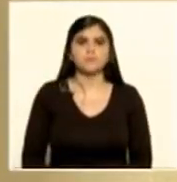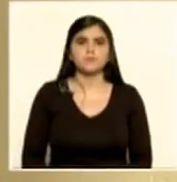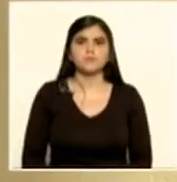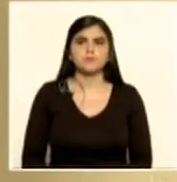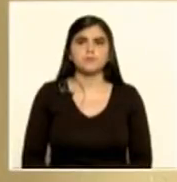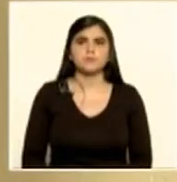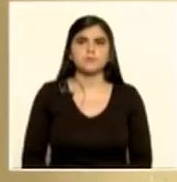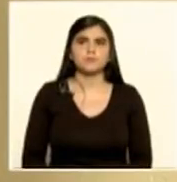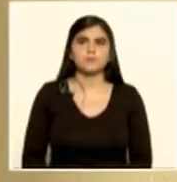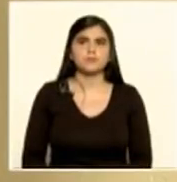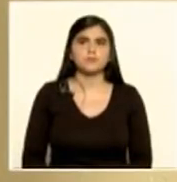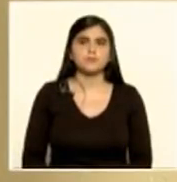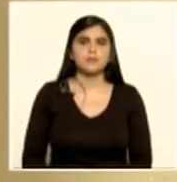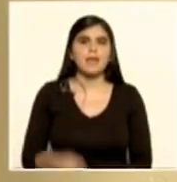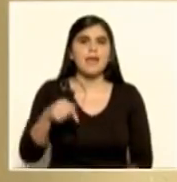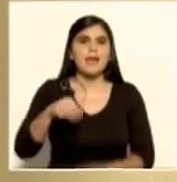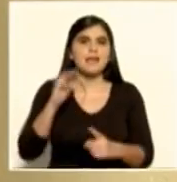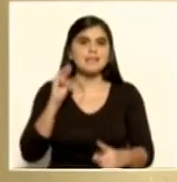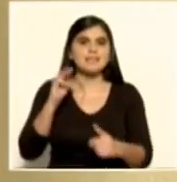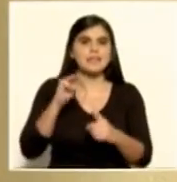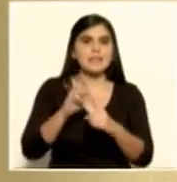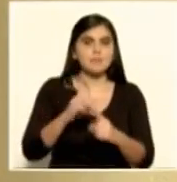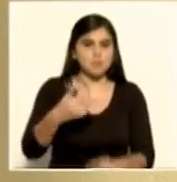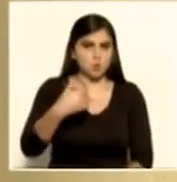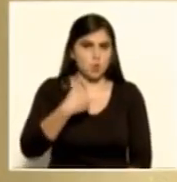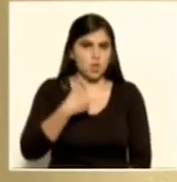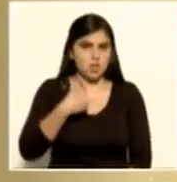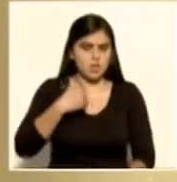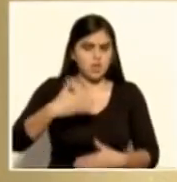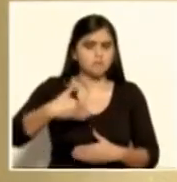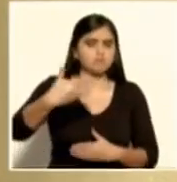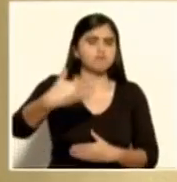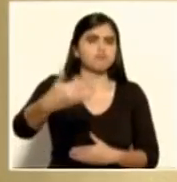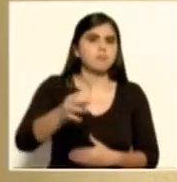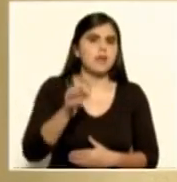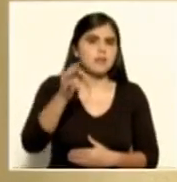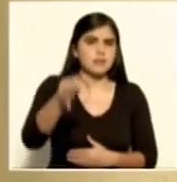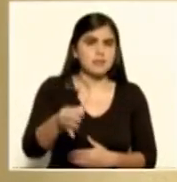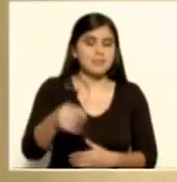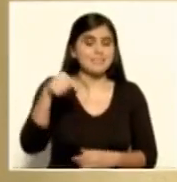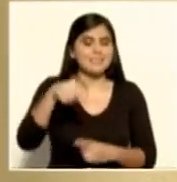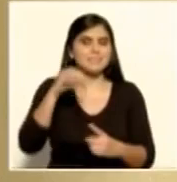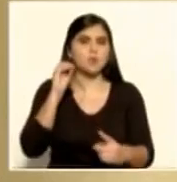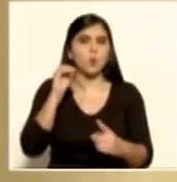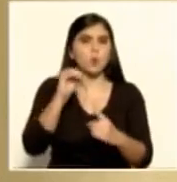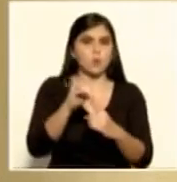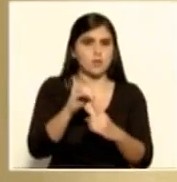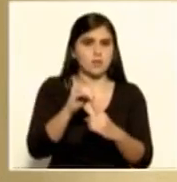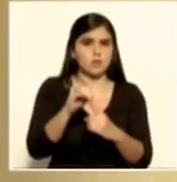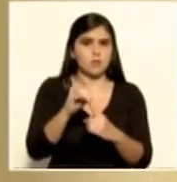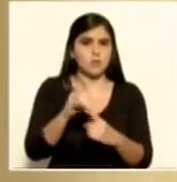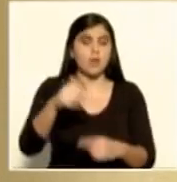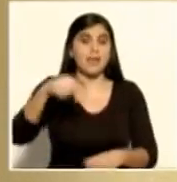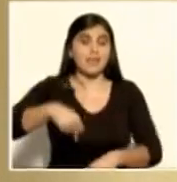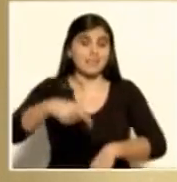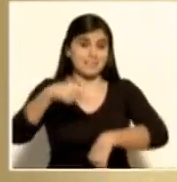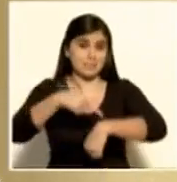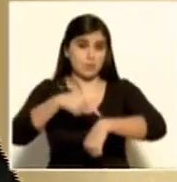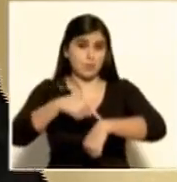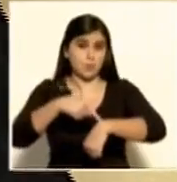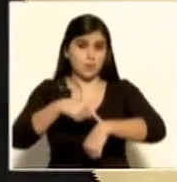ese rastro. Esa es la misión que tenemos en los días por delante, ese es el objetivo. En este periodo